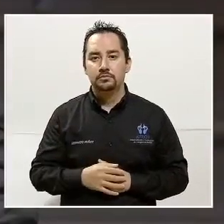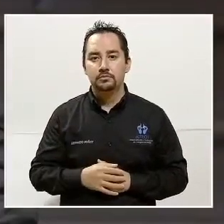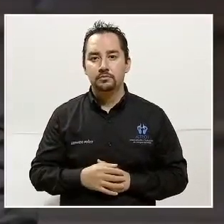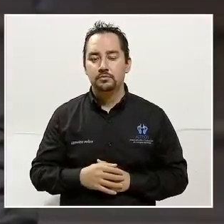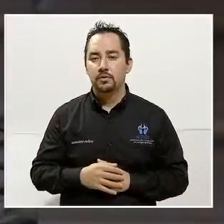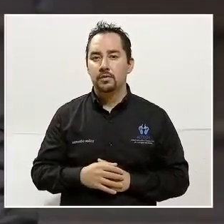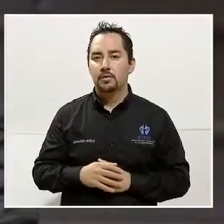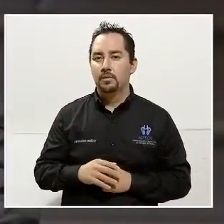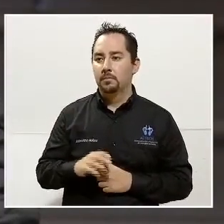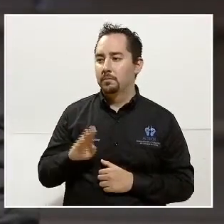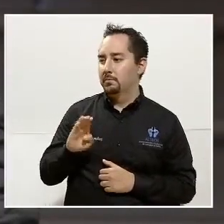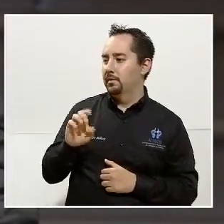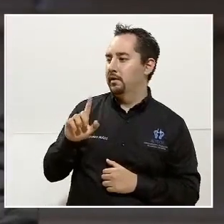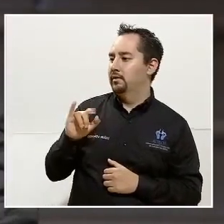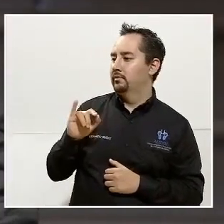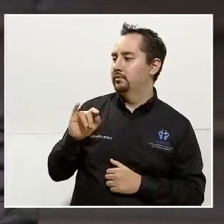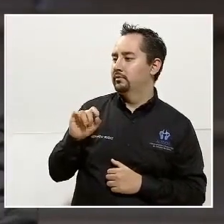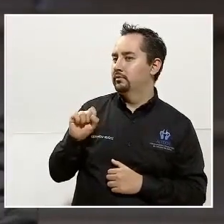Domínguez,